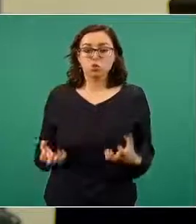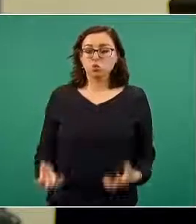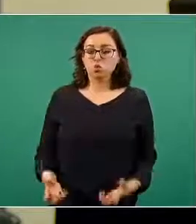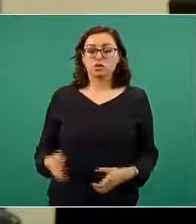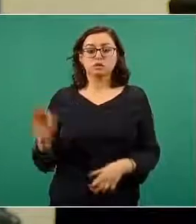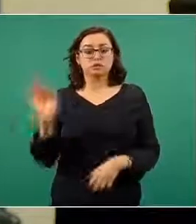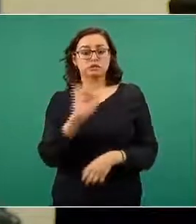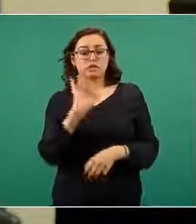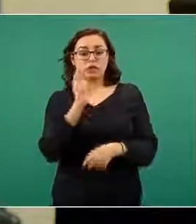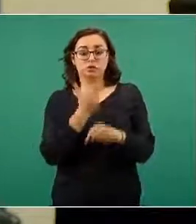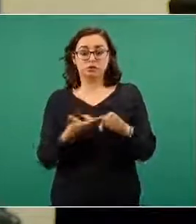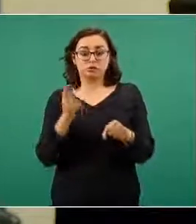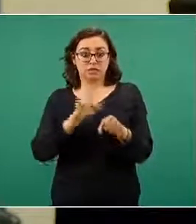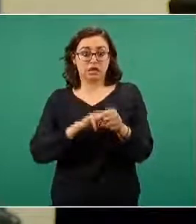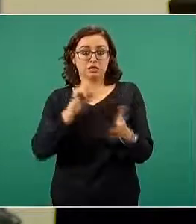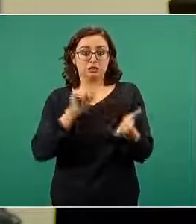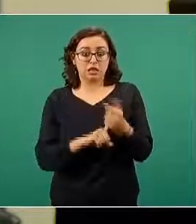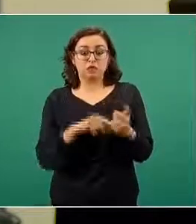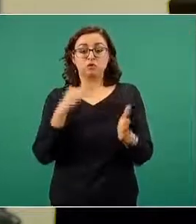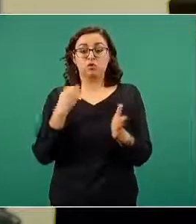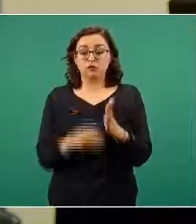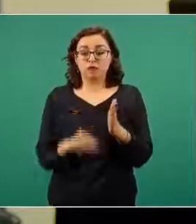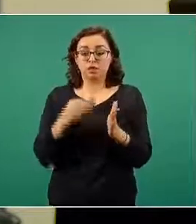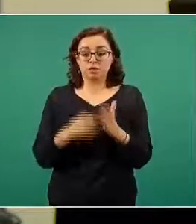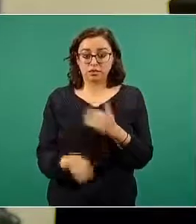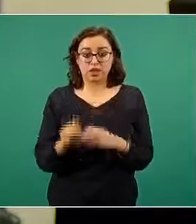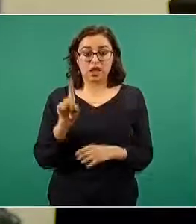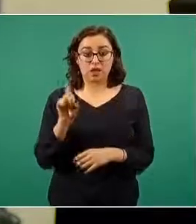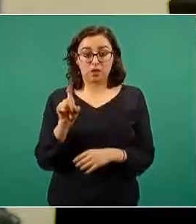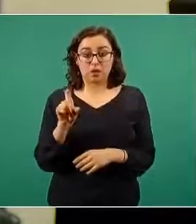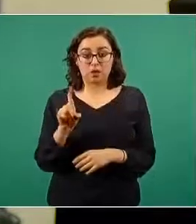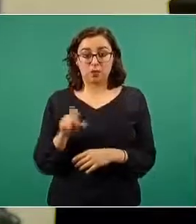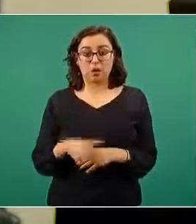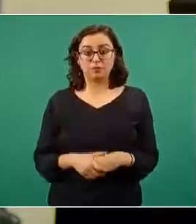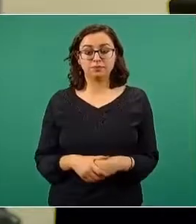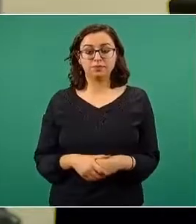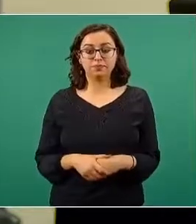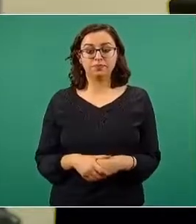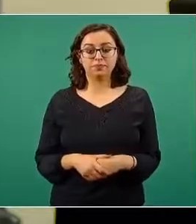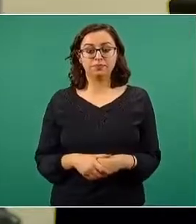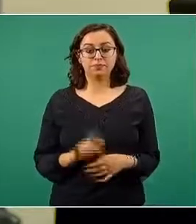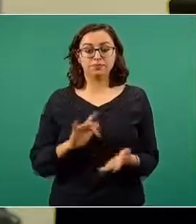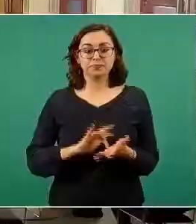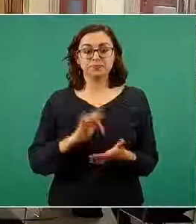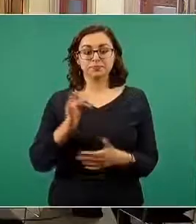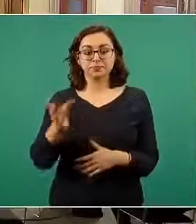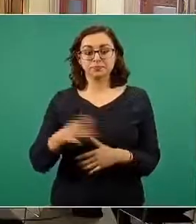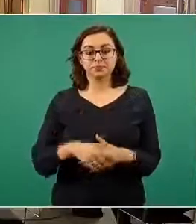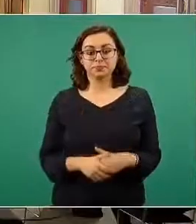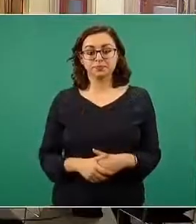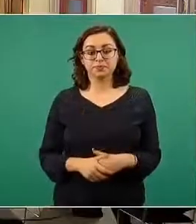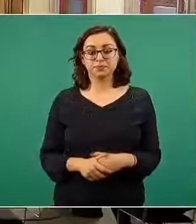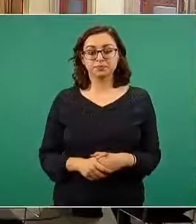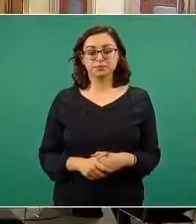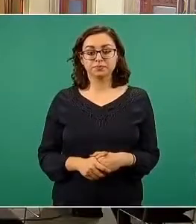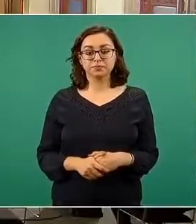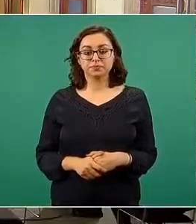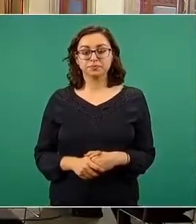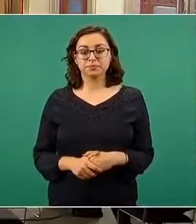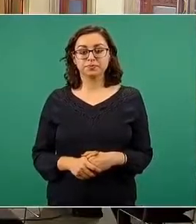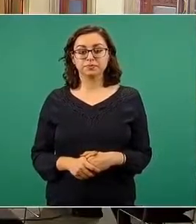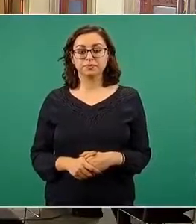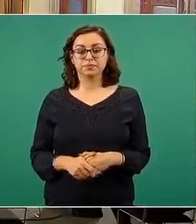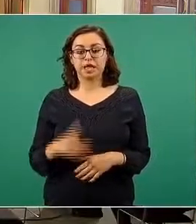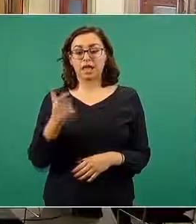visto afectado en el abasto de agua derivado de esta sequía. Gracias. Gerardo,